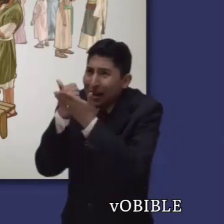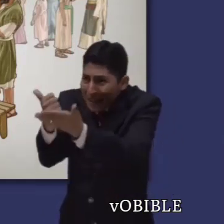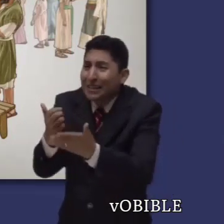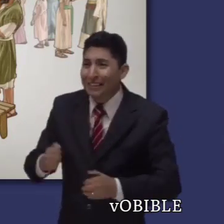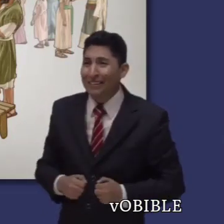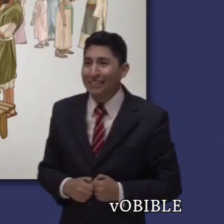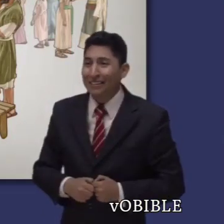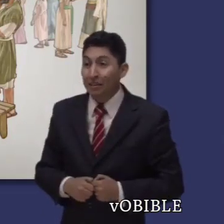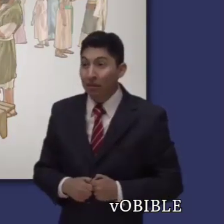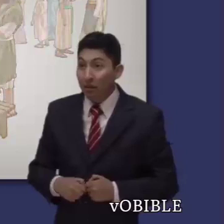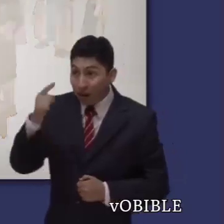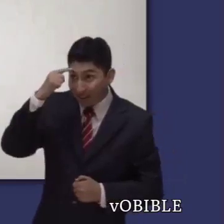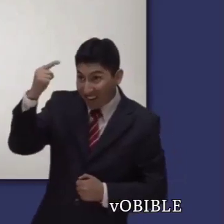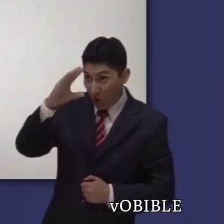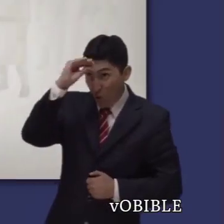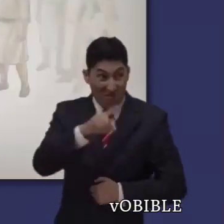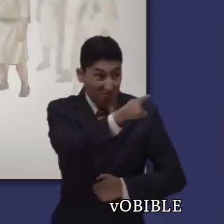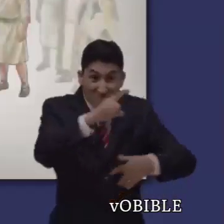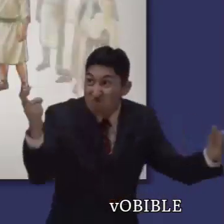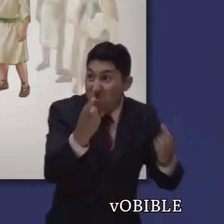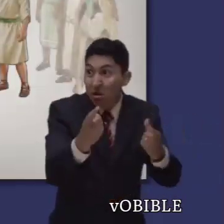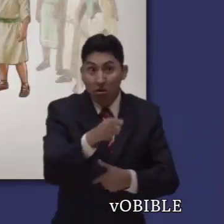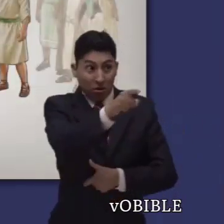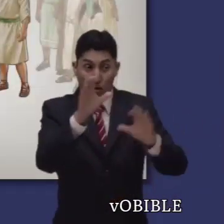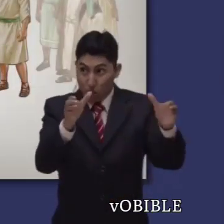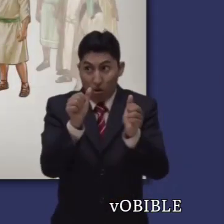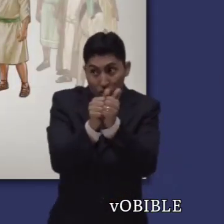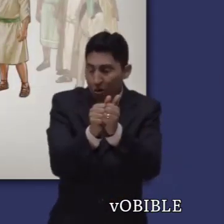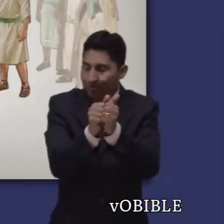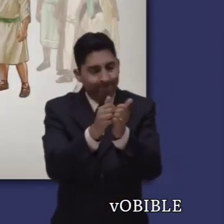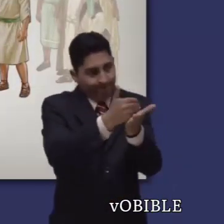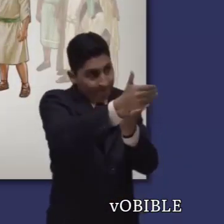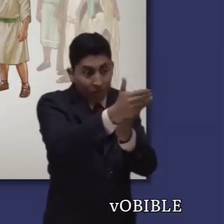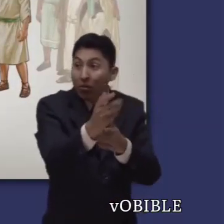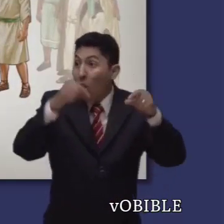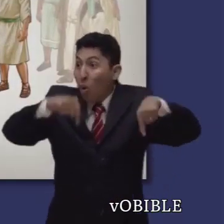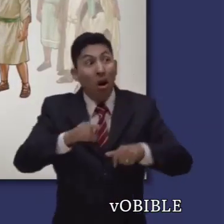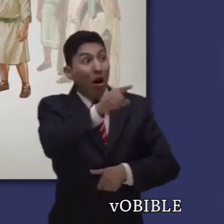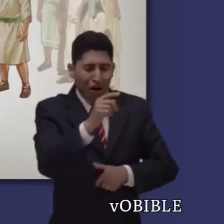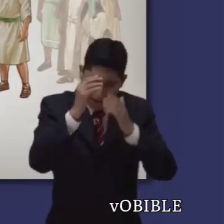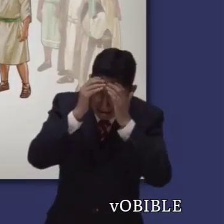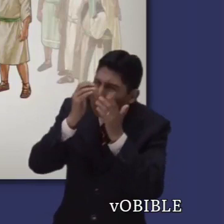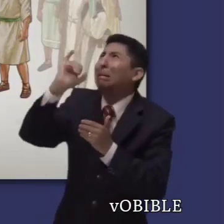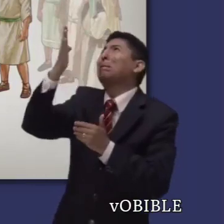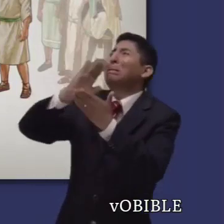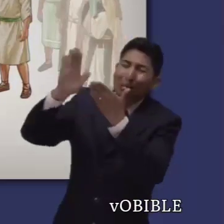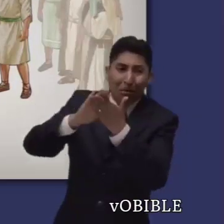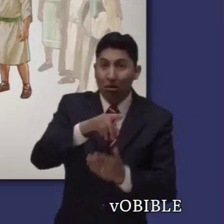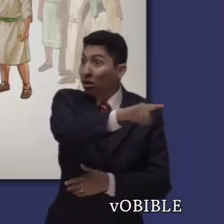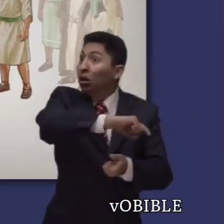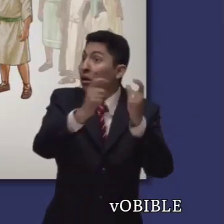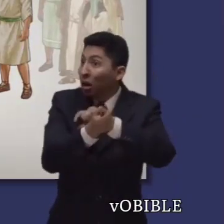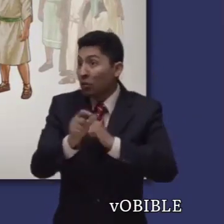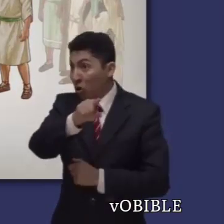su primera carta. El pecador que había sido expulsado de la congregación ha cambiado su forma de actuar, así que